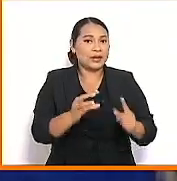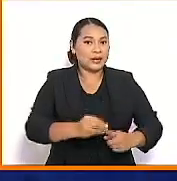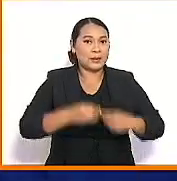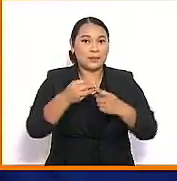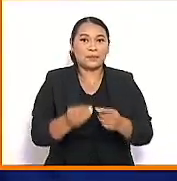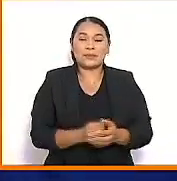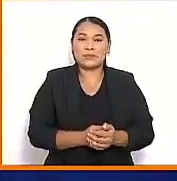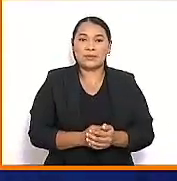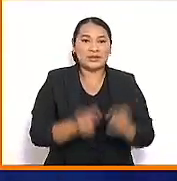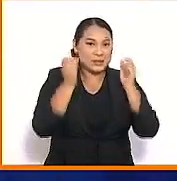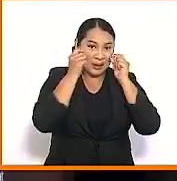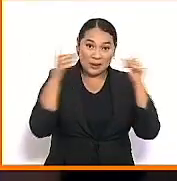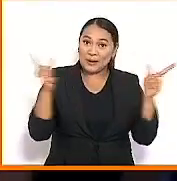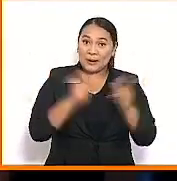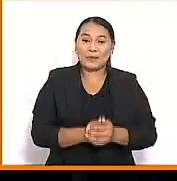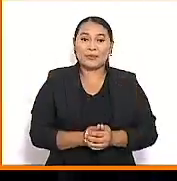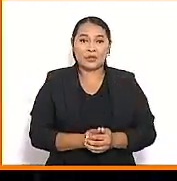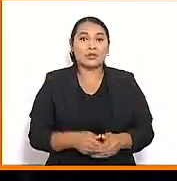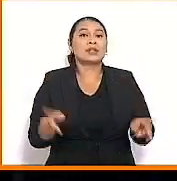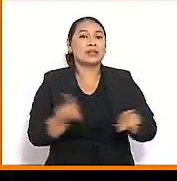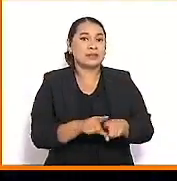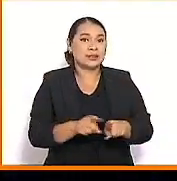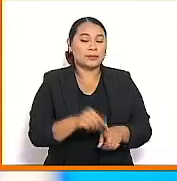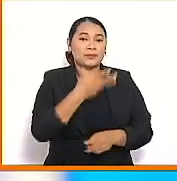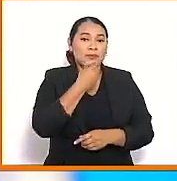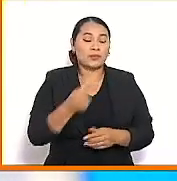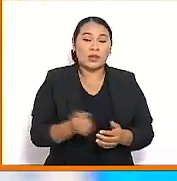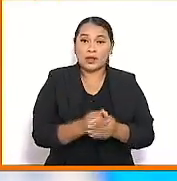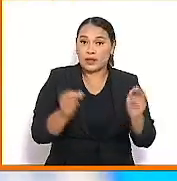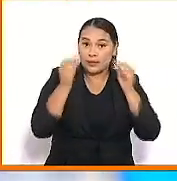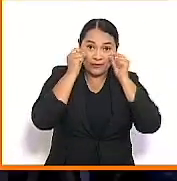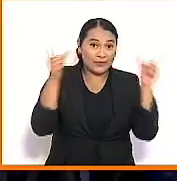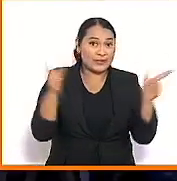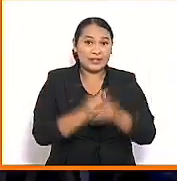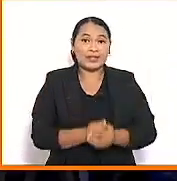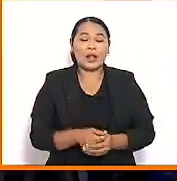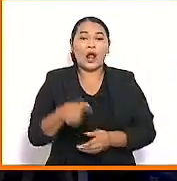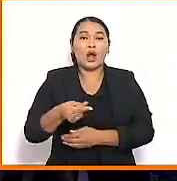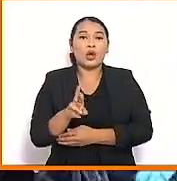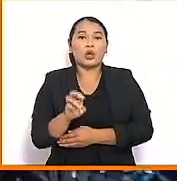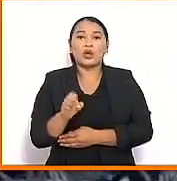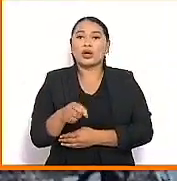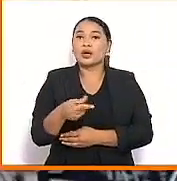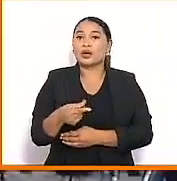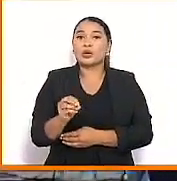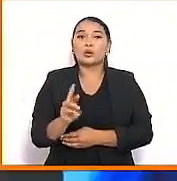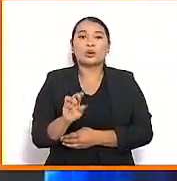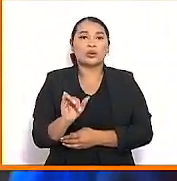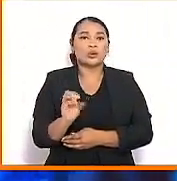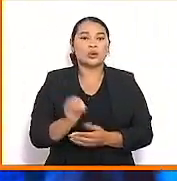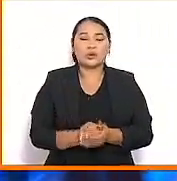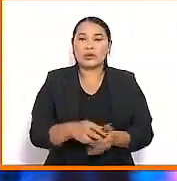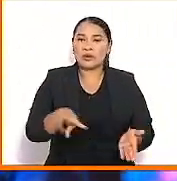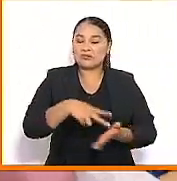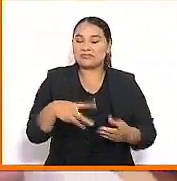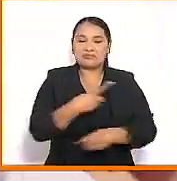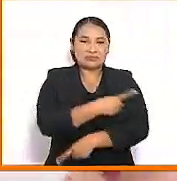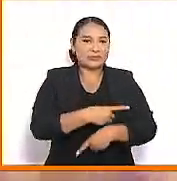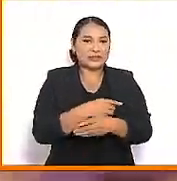gran espectáculo del famoso artista y actor colombiano Gregorio Pernía, quien disfrutó y bailó con nuestros